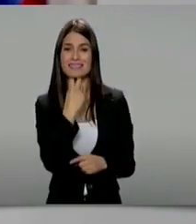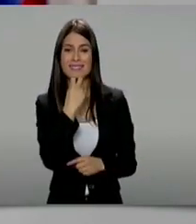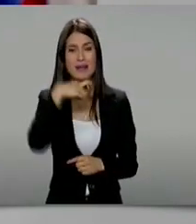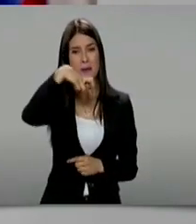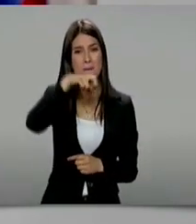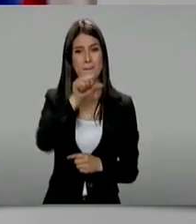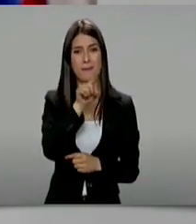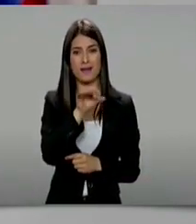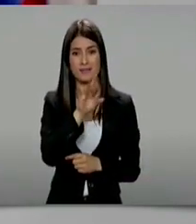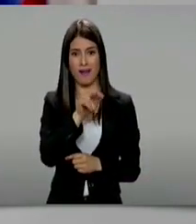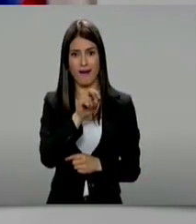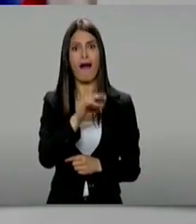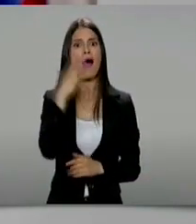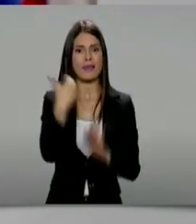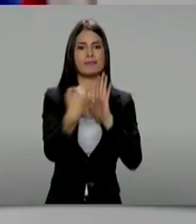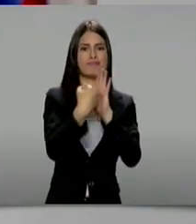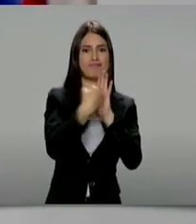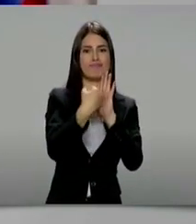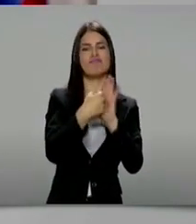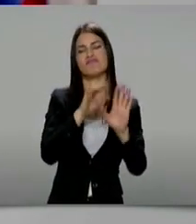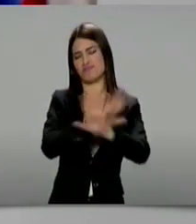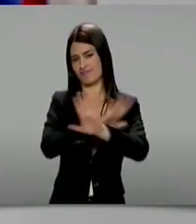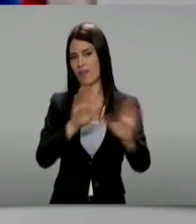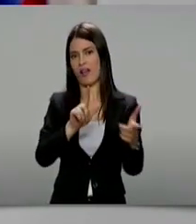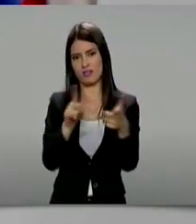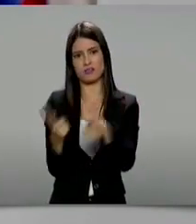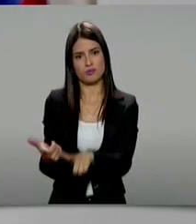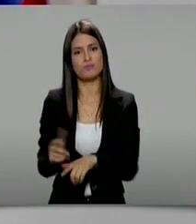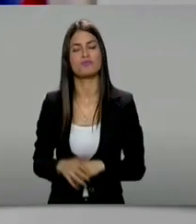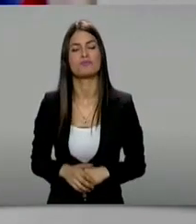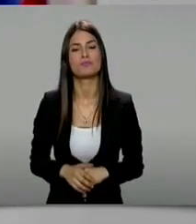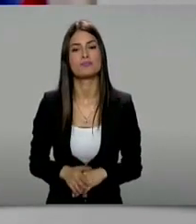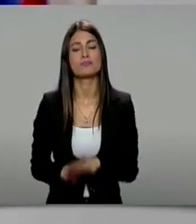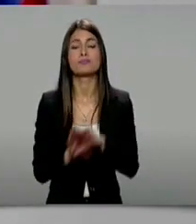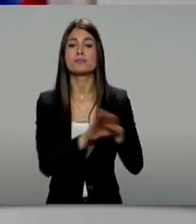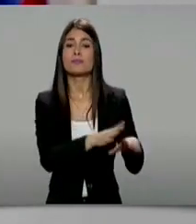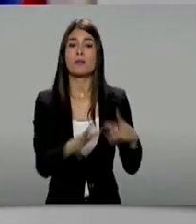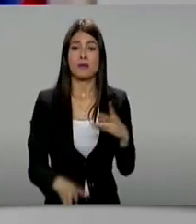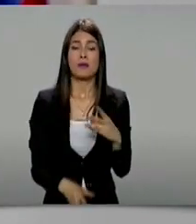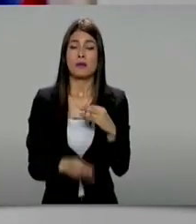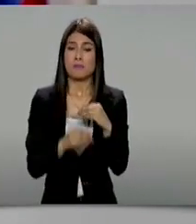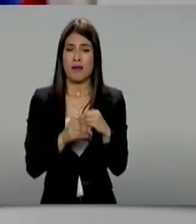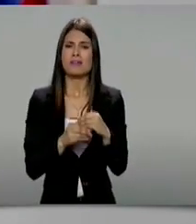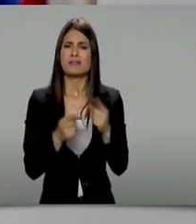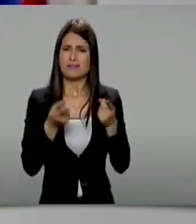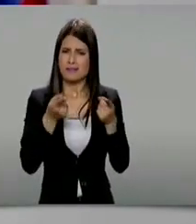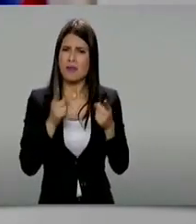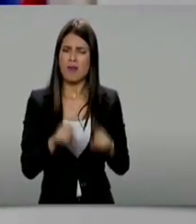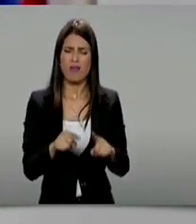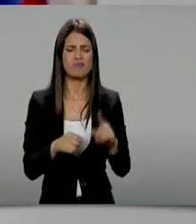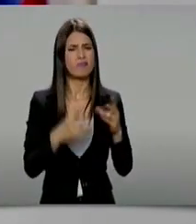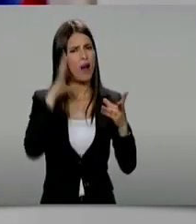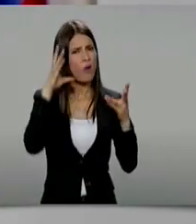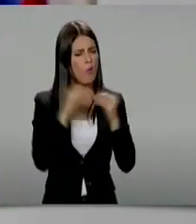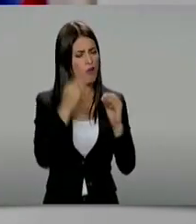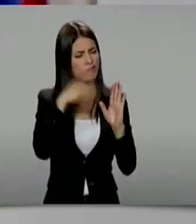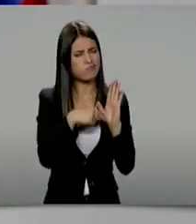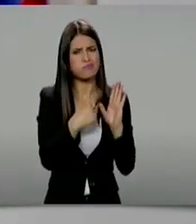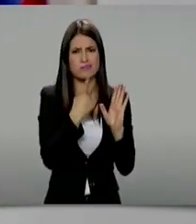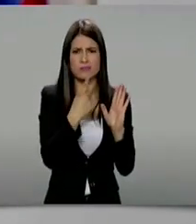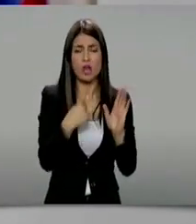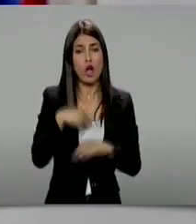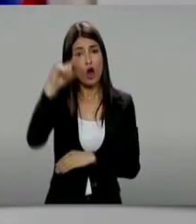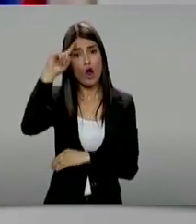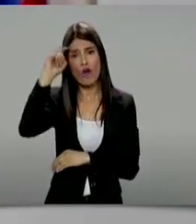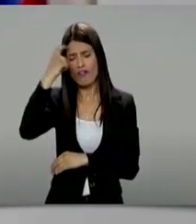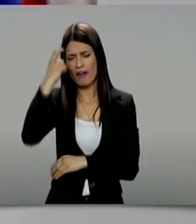reiteró y subrayó también que el gobierno mantiene todas las herramientas